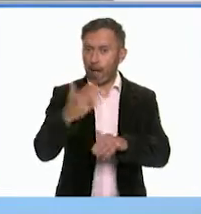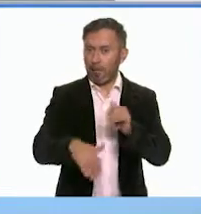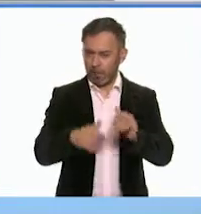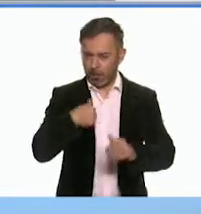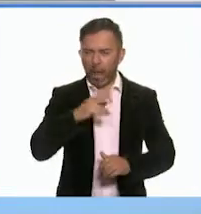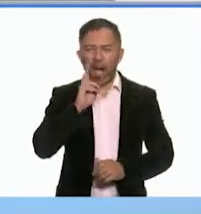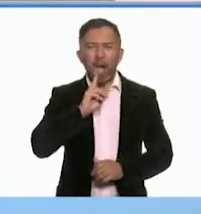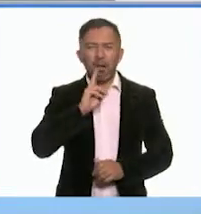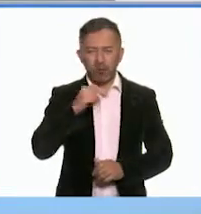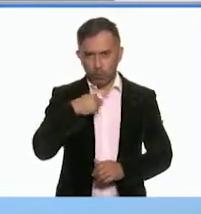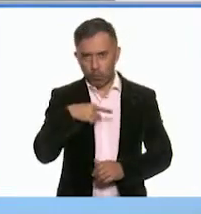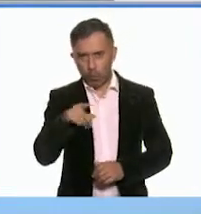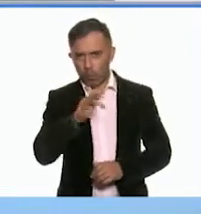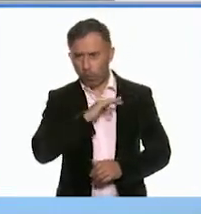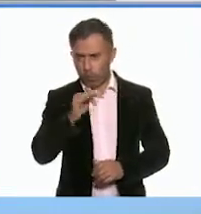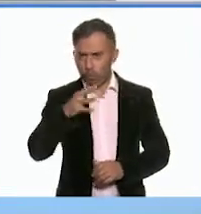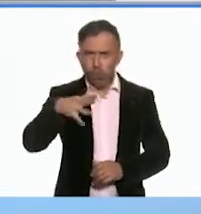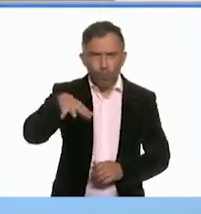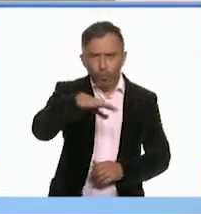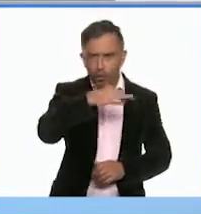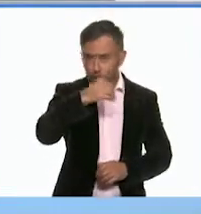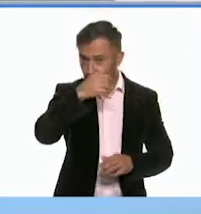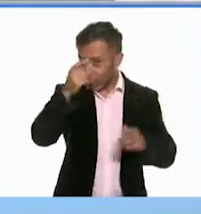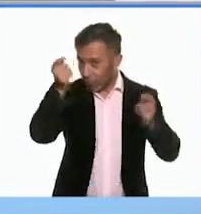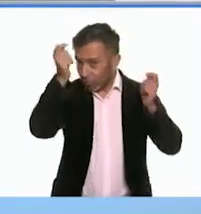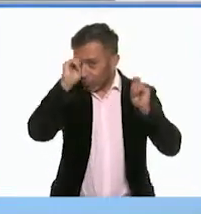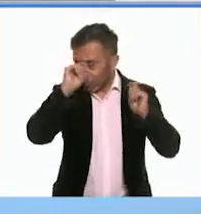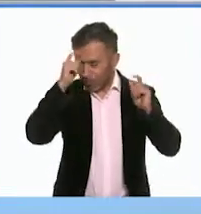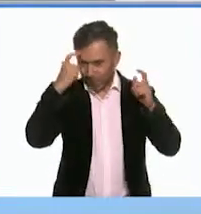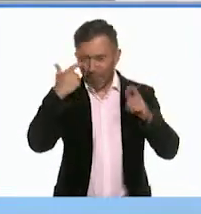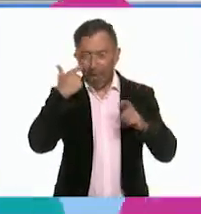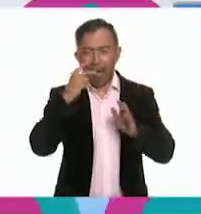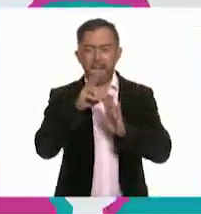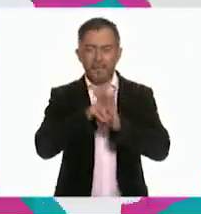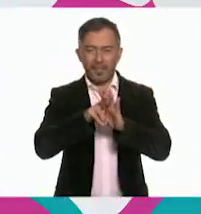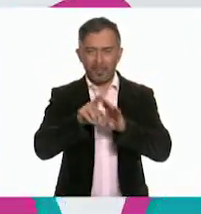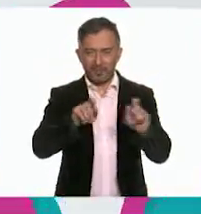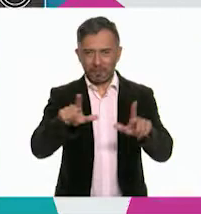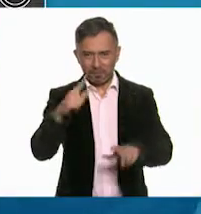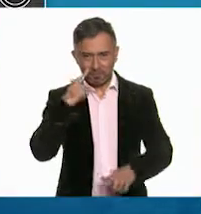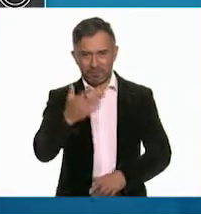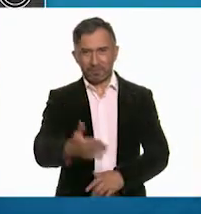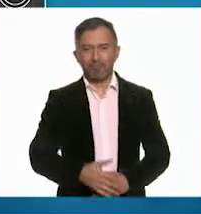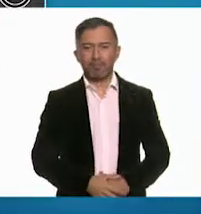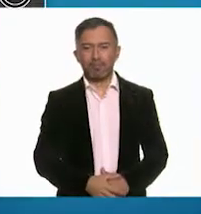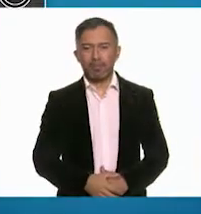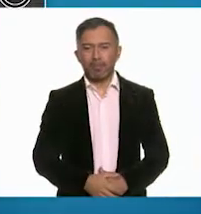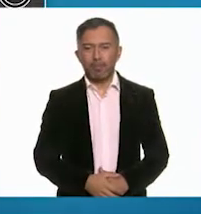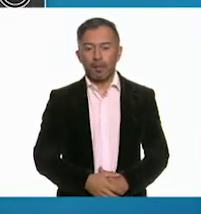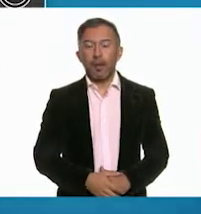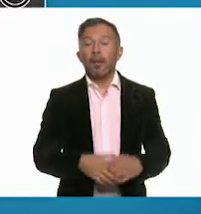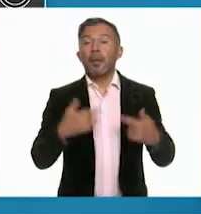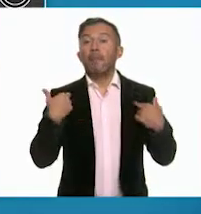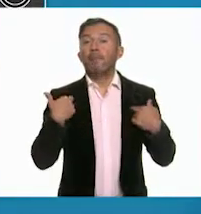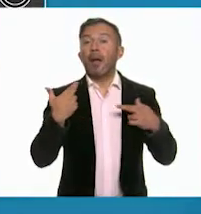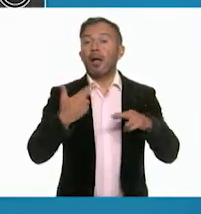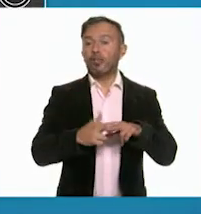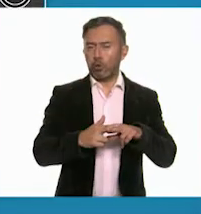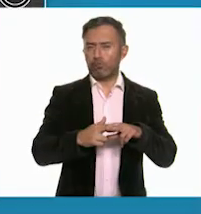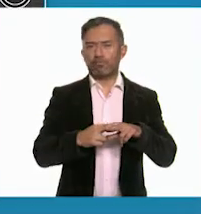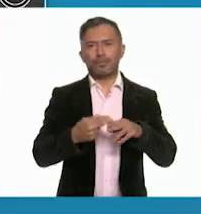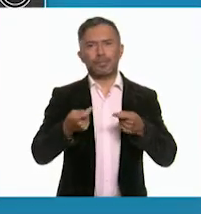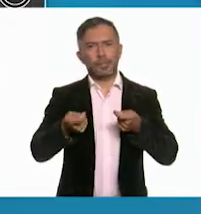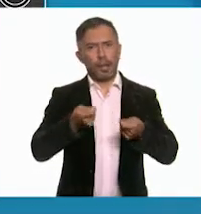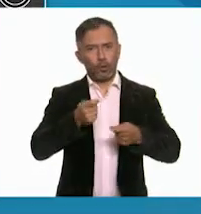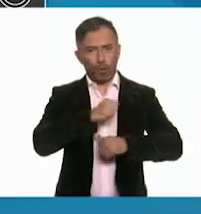buscar un sombrerito. Veamos el video entonces. Maestro, rector y padre de la